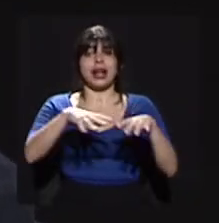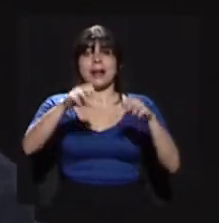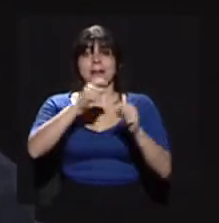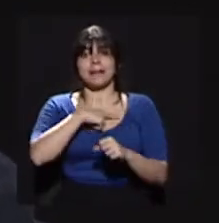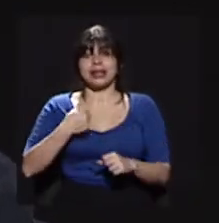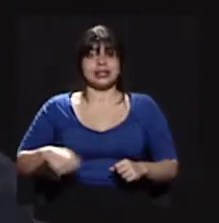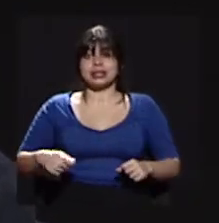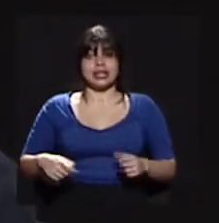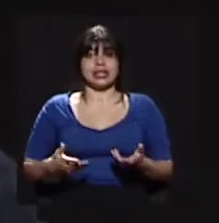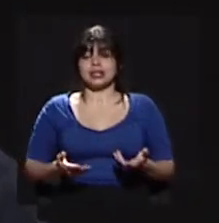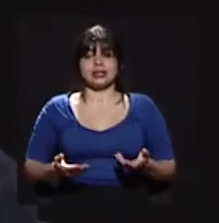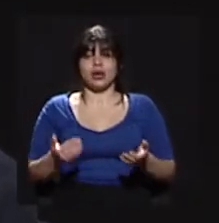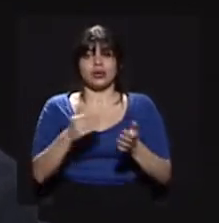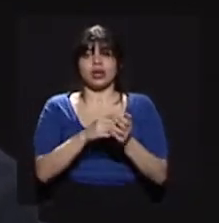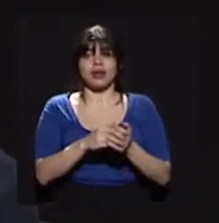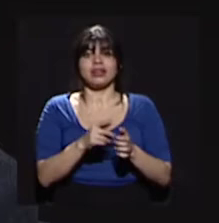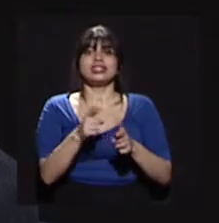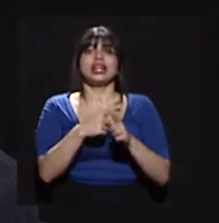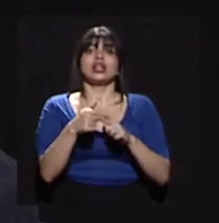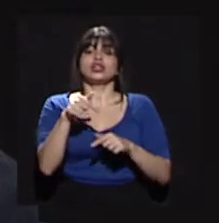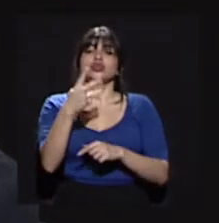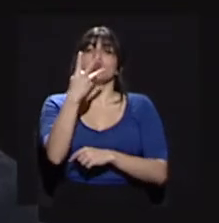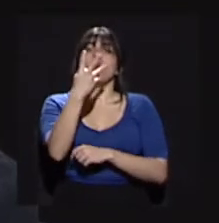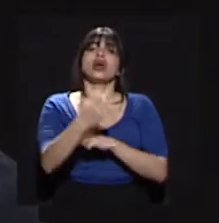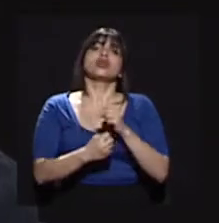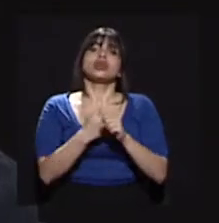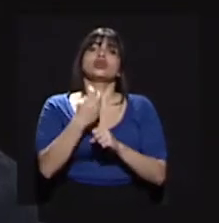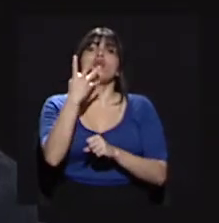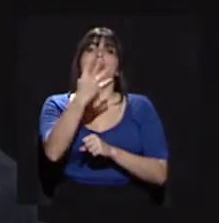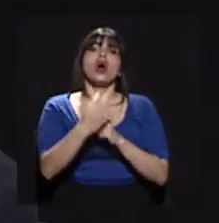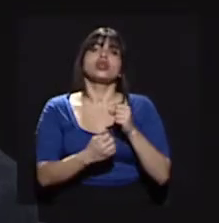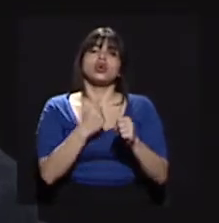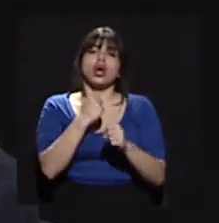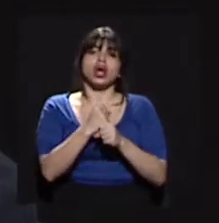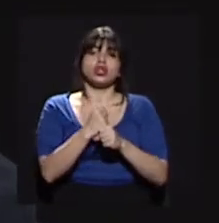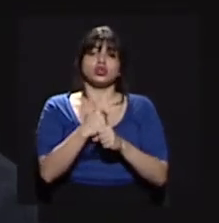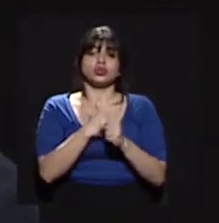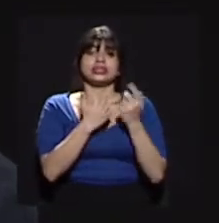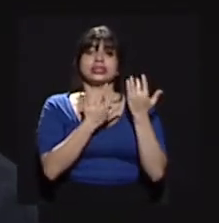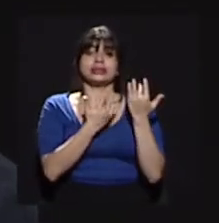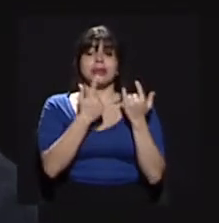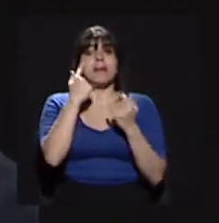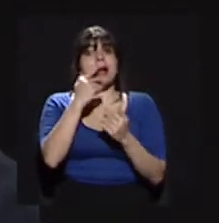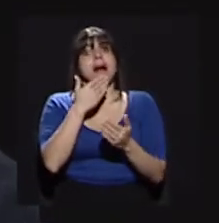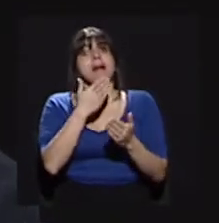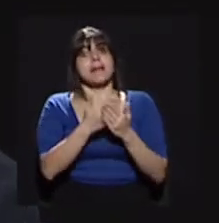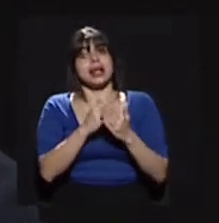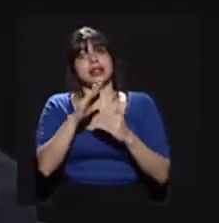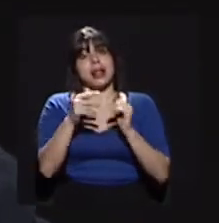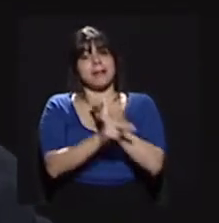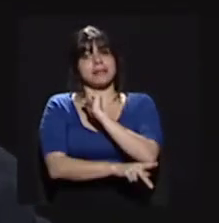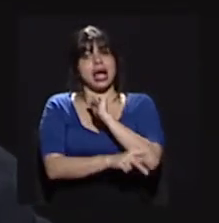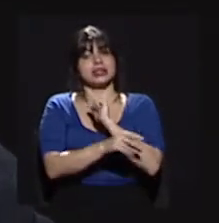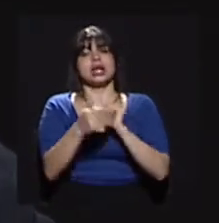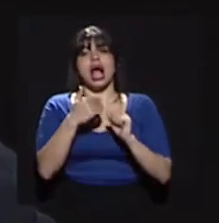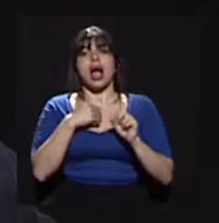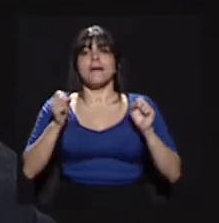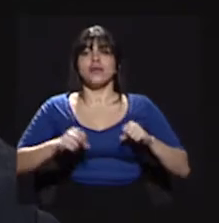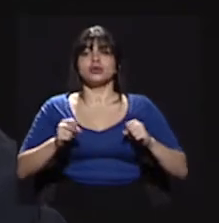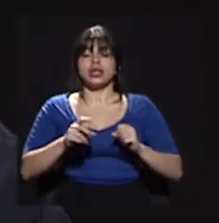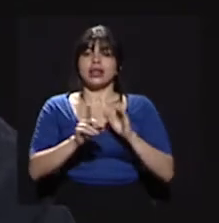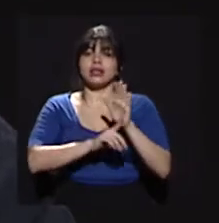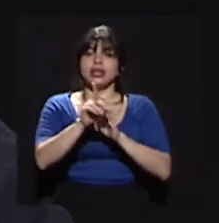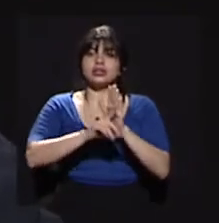presidencia de la república entonces estos cuatro años son los cuatro años con los que espero que para bien del país tenga la posibilidad de